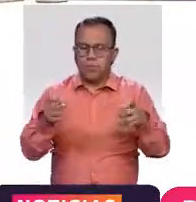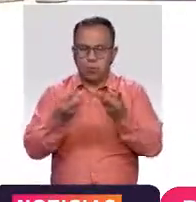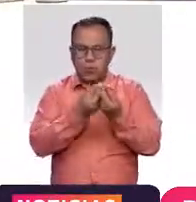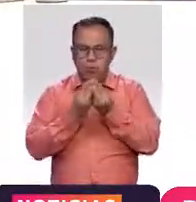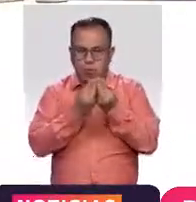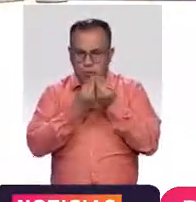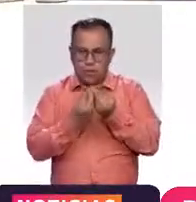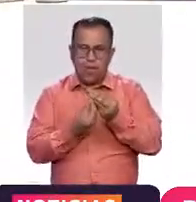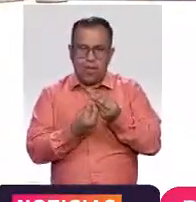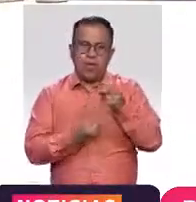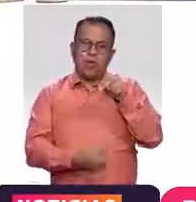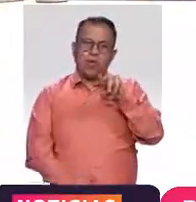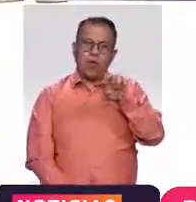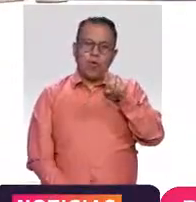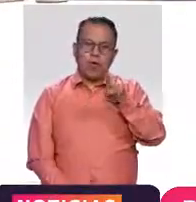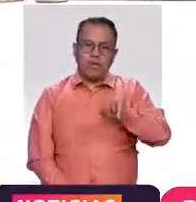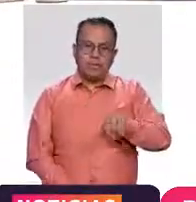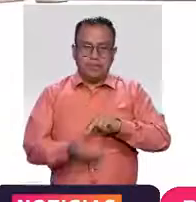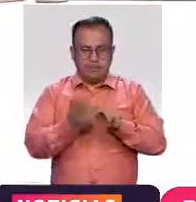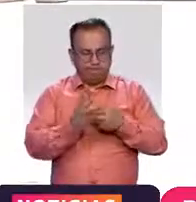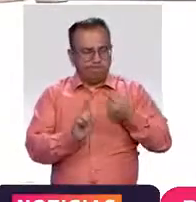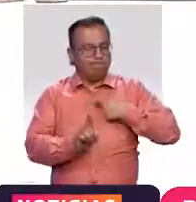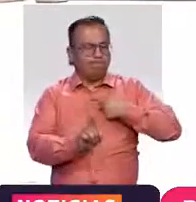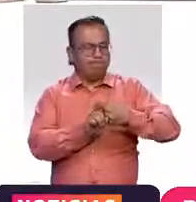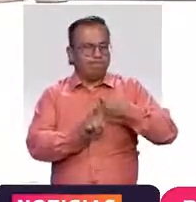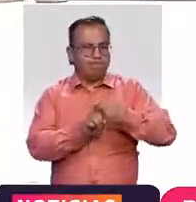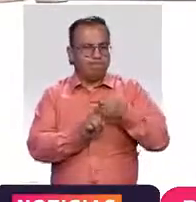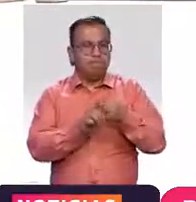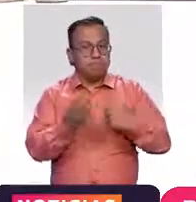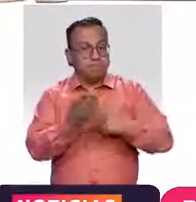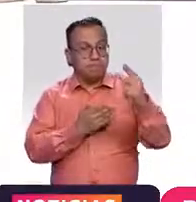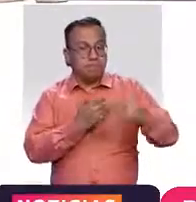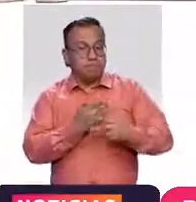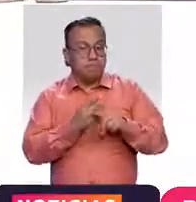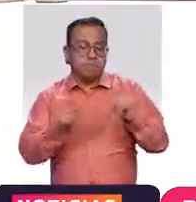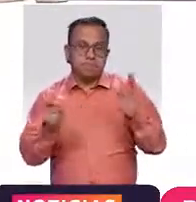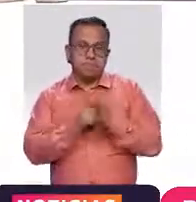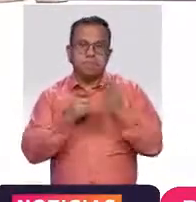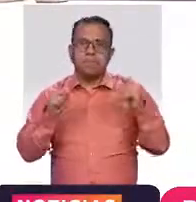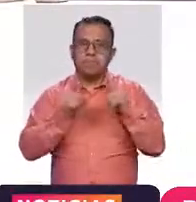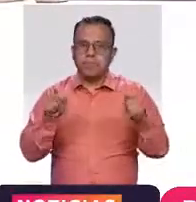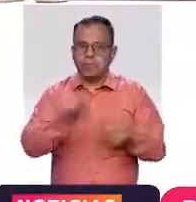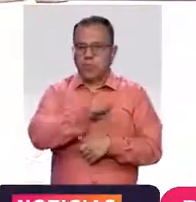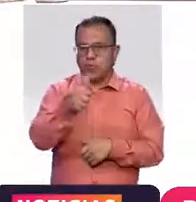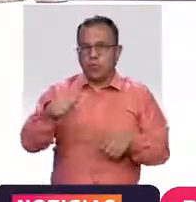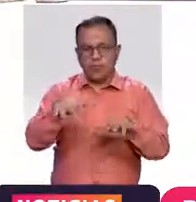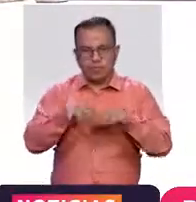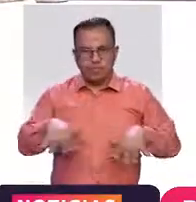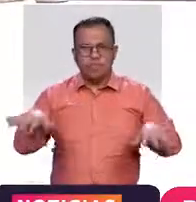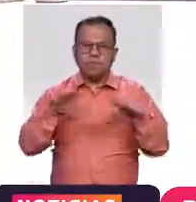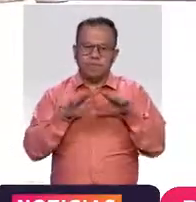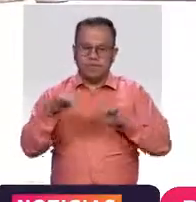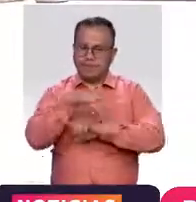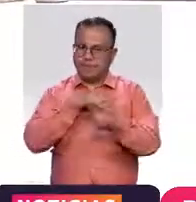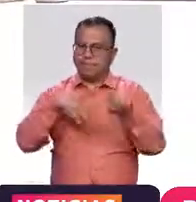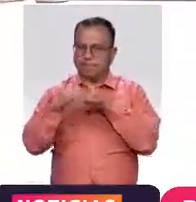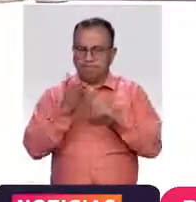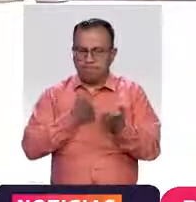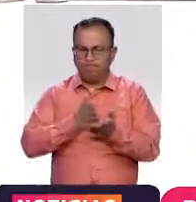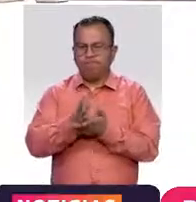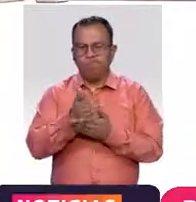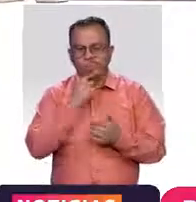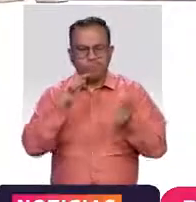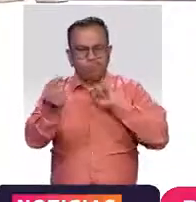m el rojas tendrá una visión positiva respecto a este proyecto sin embargo en el resto del recinto el panorama continúa generando